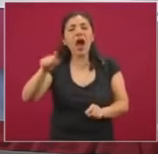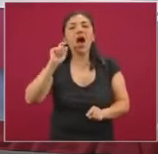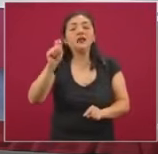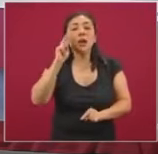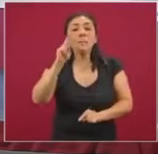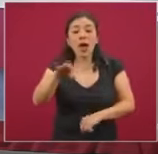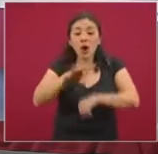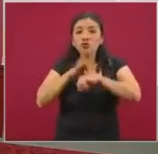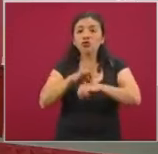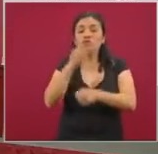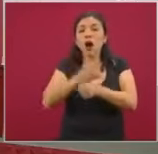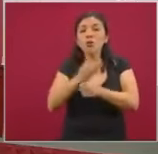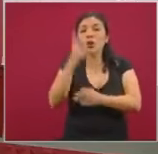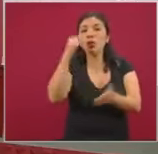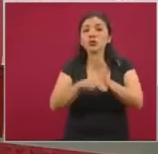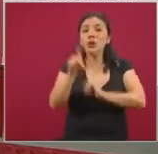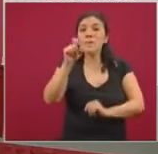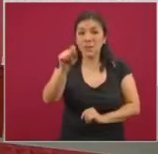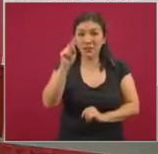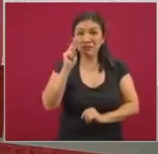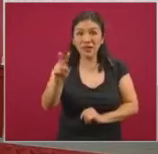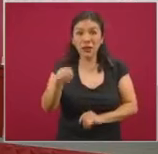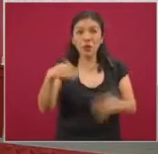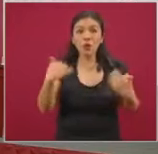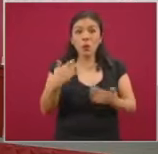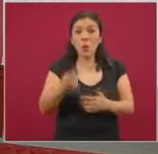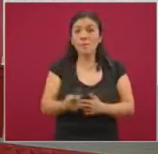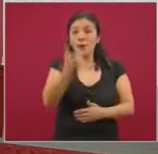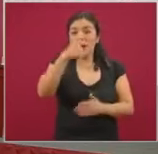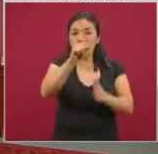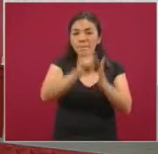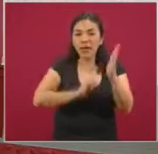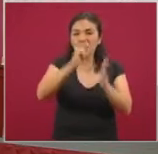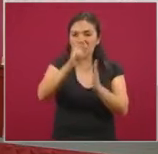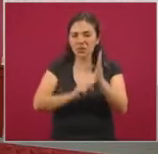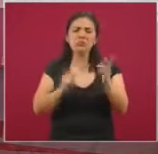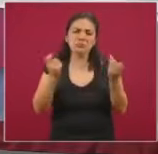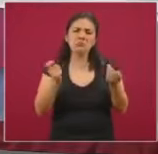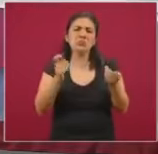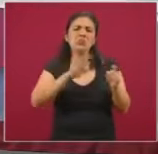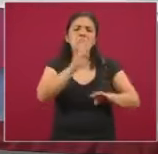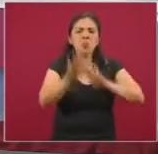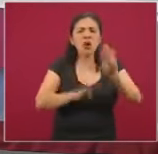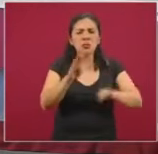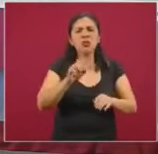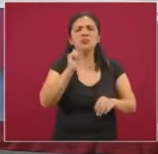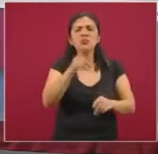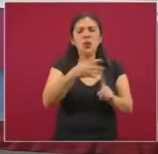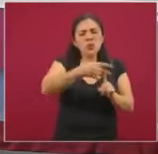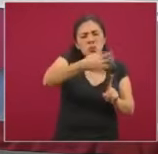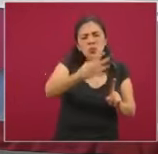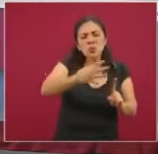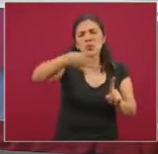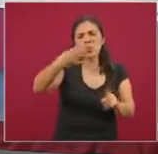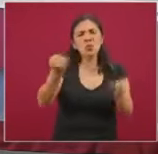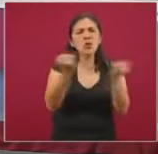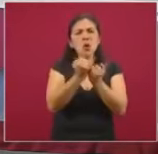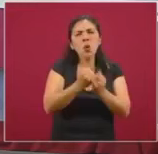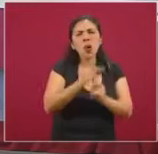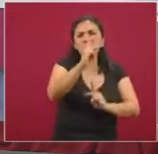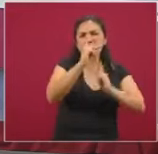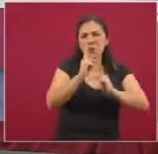el 2020. Entonces podemos ver claramente cómo en los primeros meses, pues obviamente las muertes observadas están muy parecidas a lo